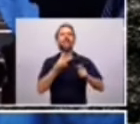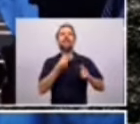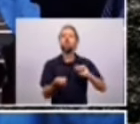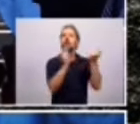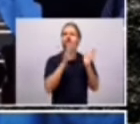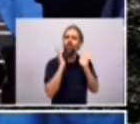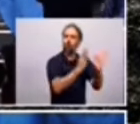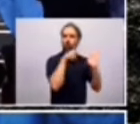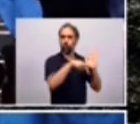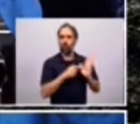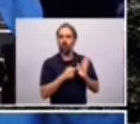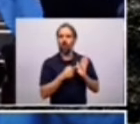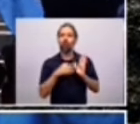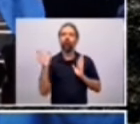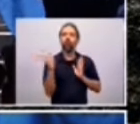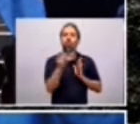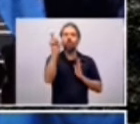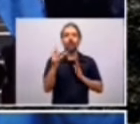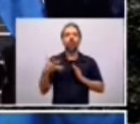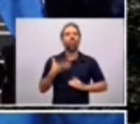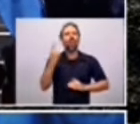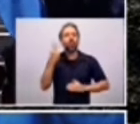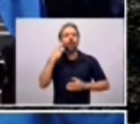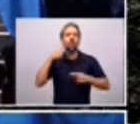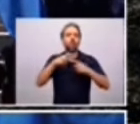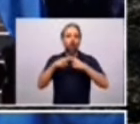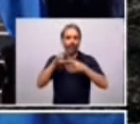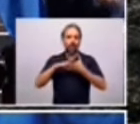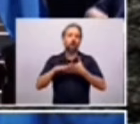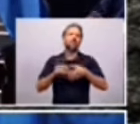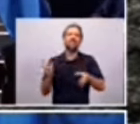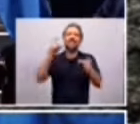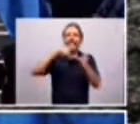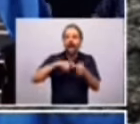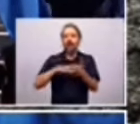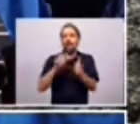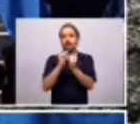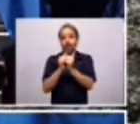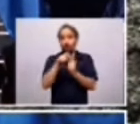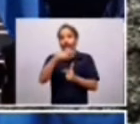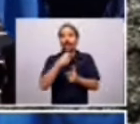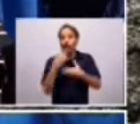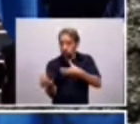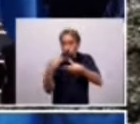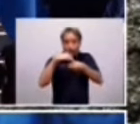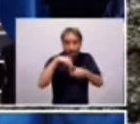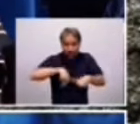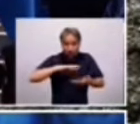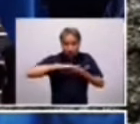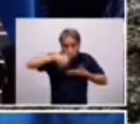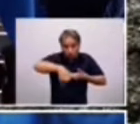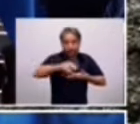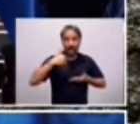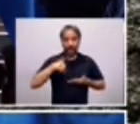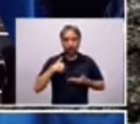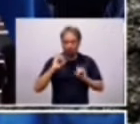hablando de la Constitución del 53. De 1853. Lo dijo, lo escribió. Creo. No está hablando de la del 57 ni tampoco de la del 94.